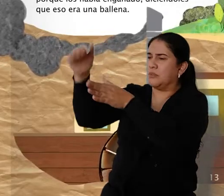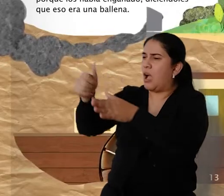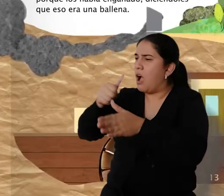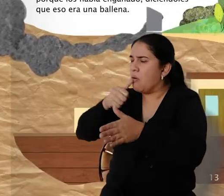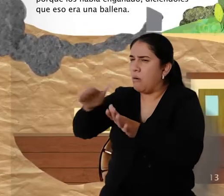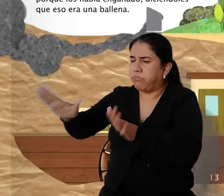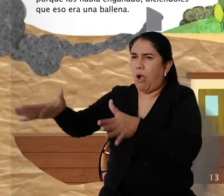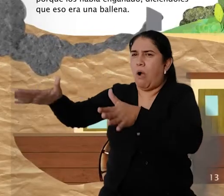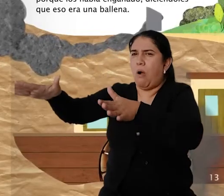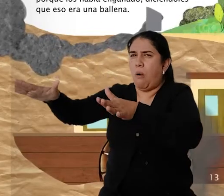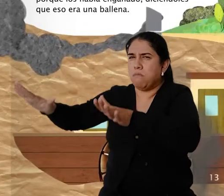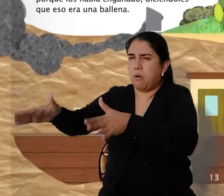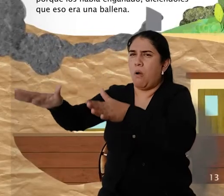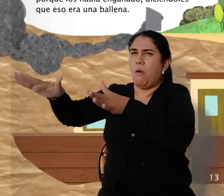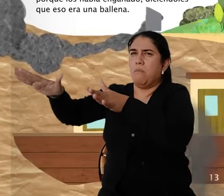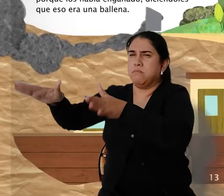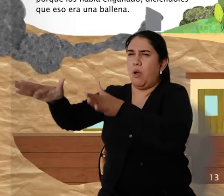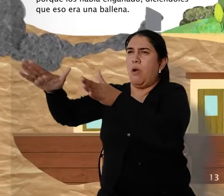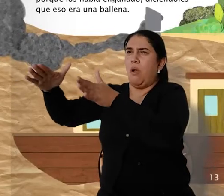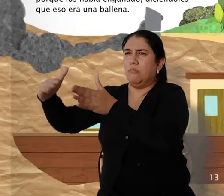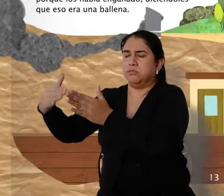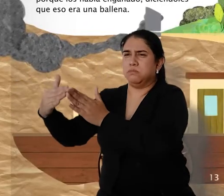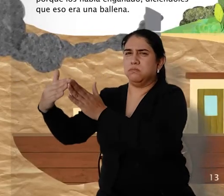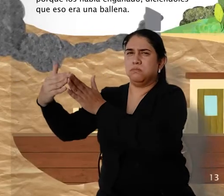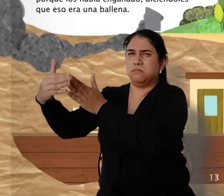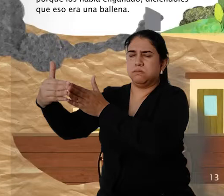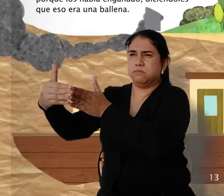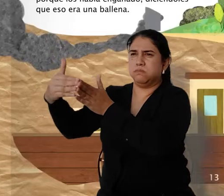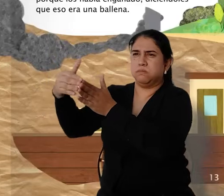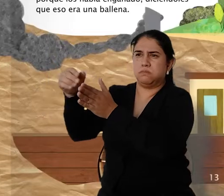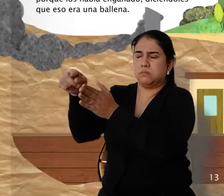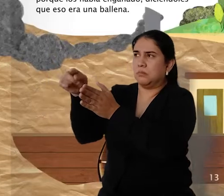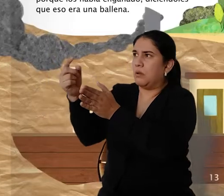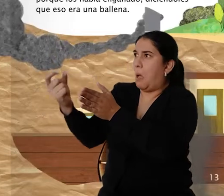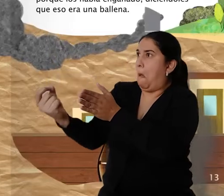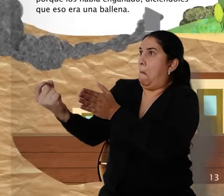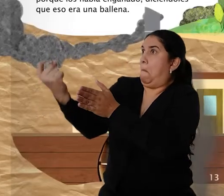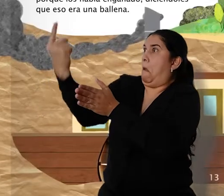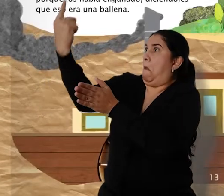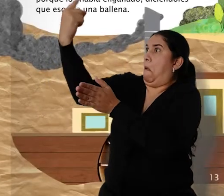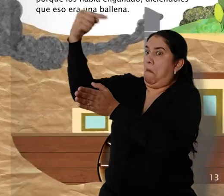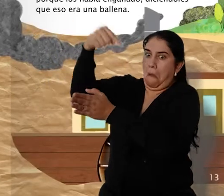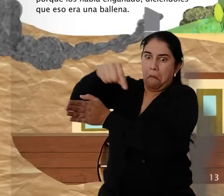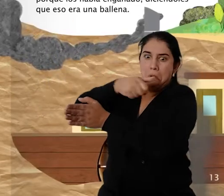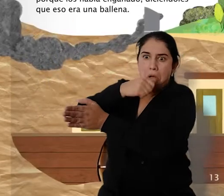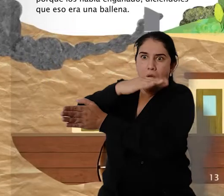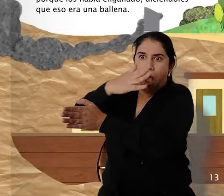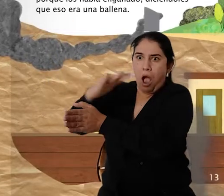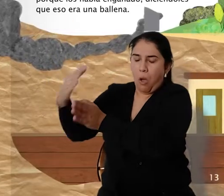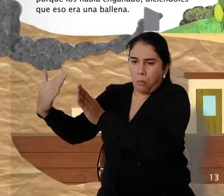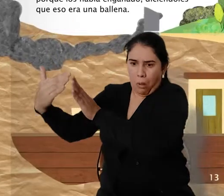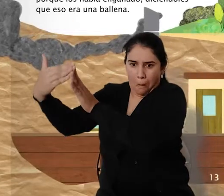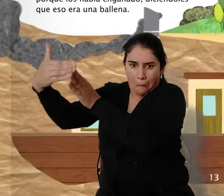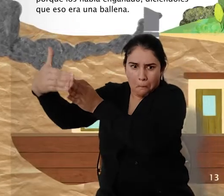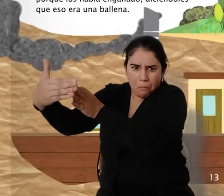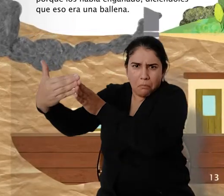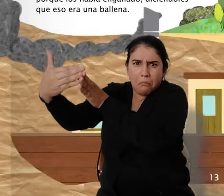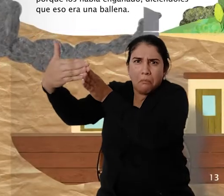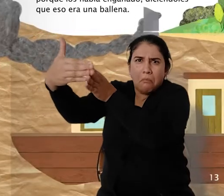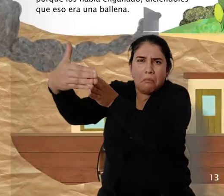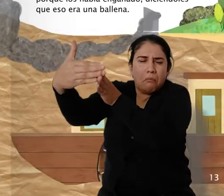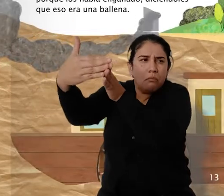de ruedas que navegaba por primera vez por aquel río. El vapor pasó, se